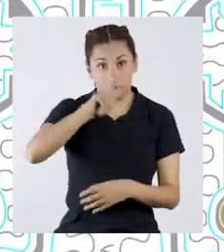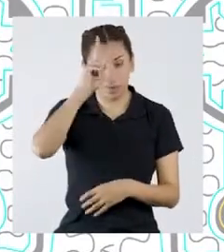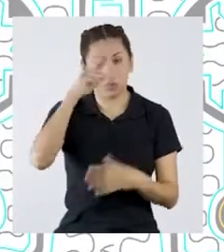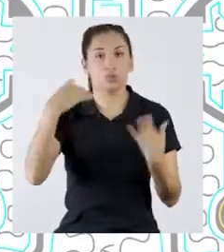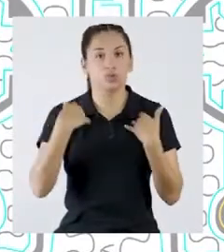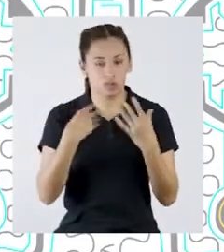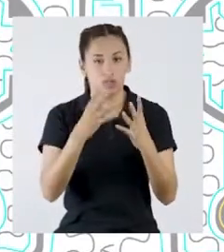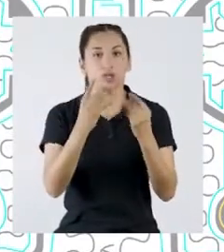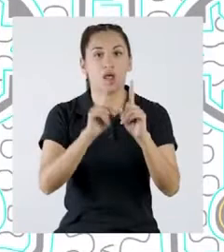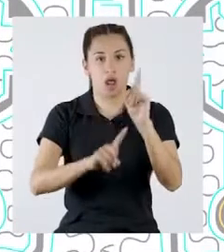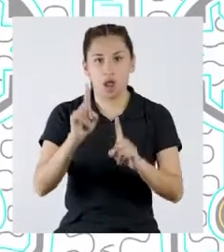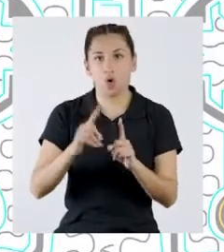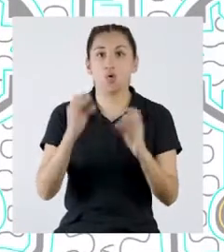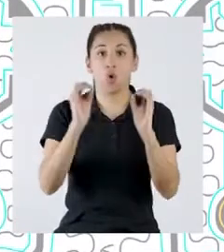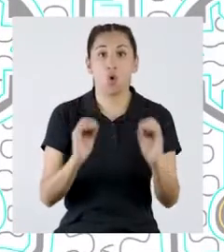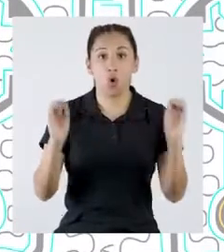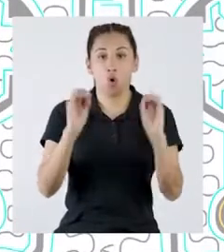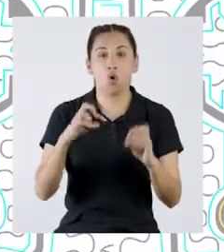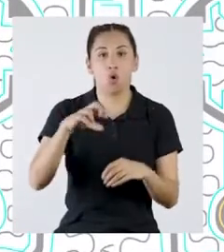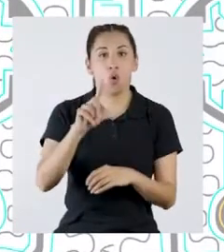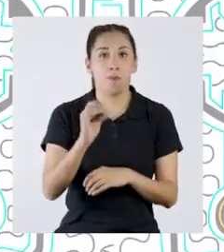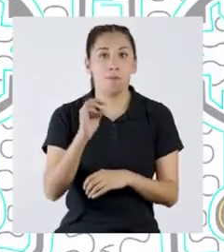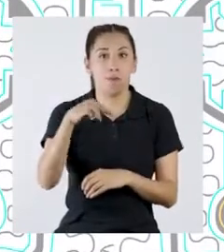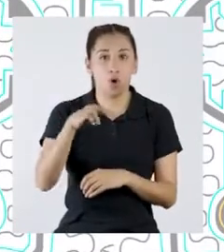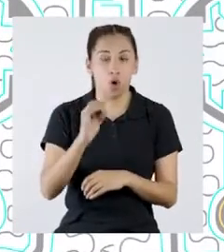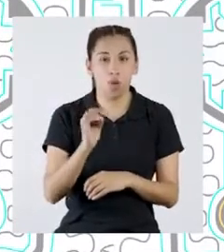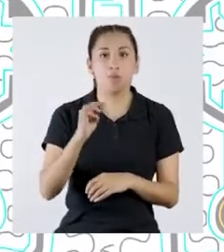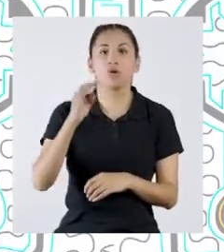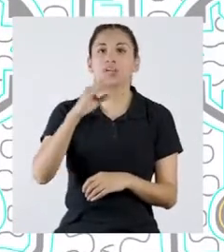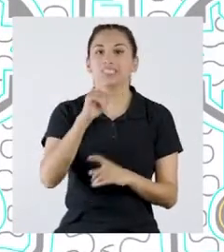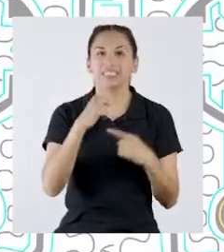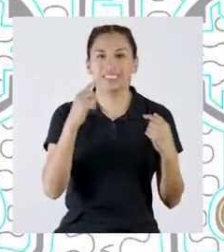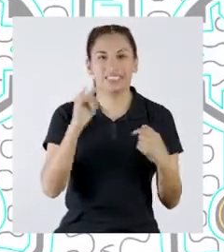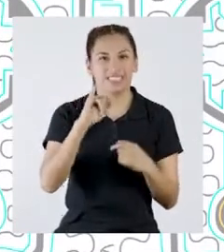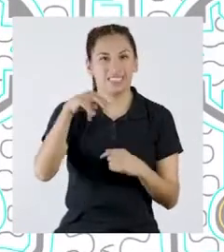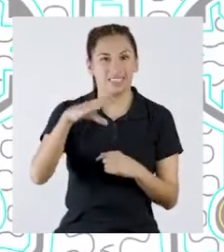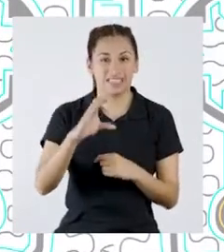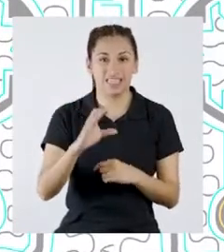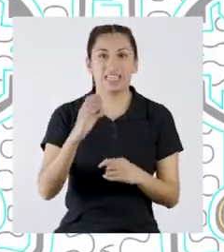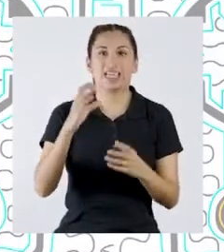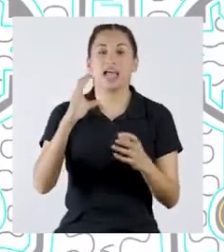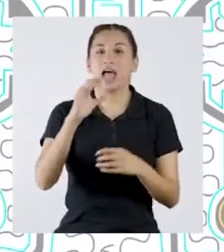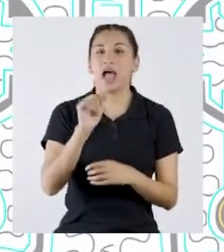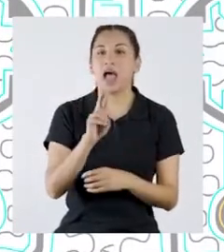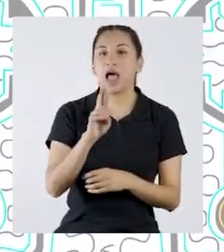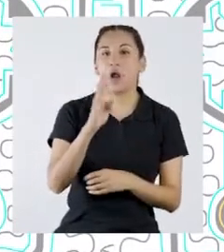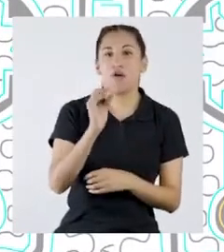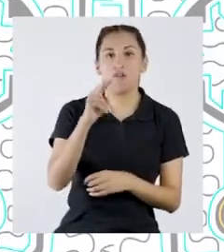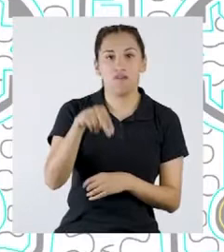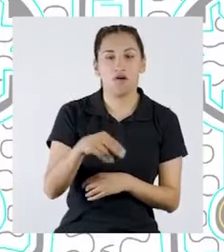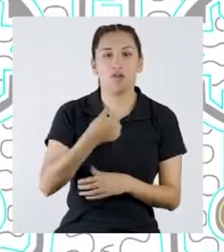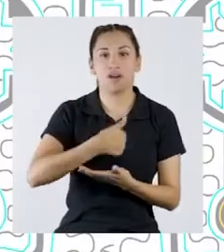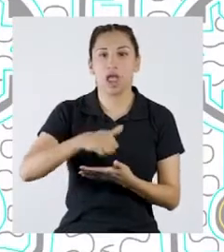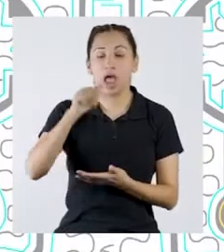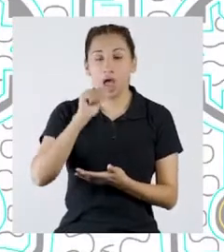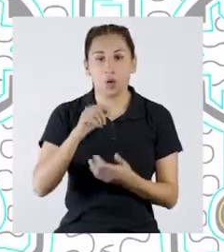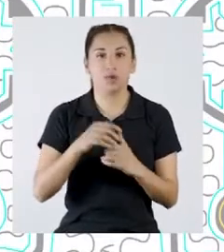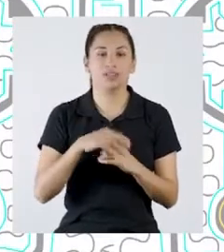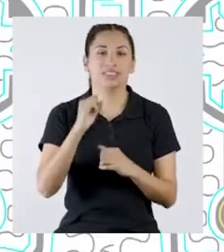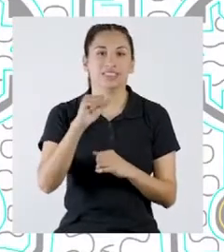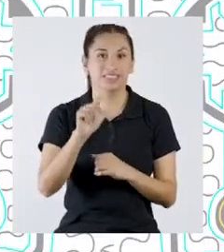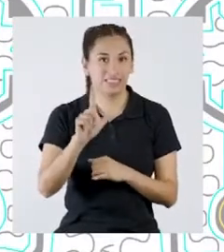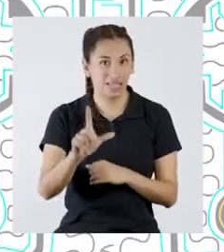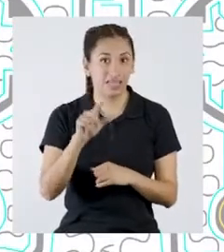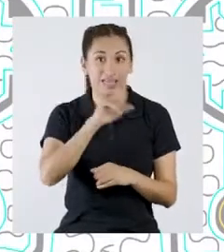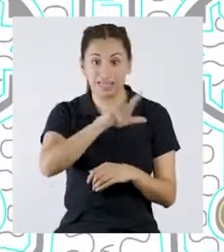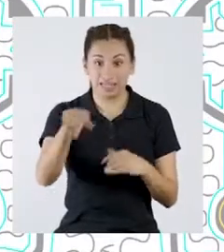tenemos algunos recursos minerales como oro, plomo, zinc, petróleo, carbón, sal, agua. Es